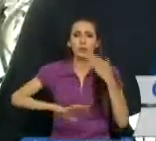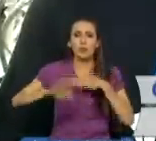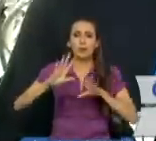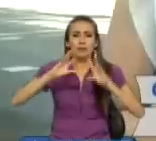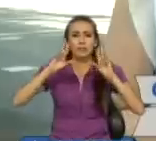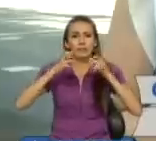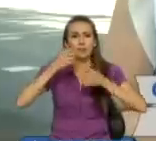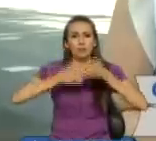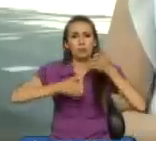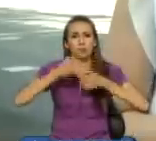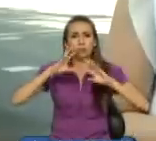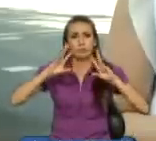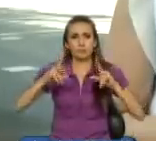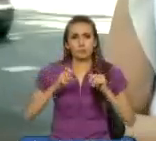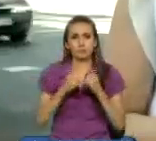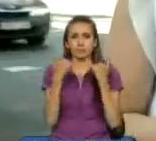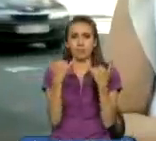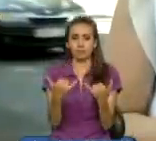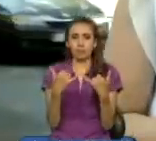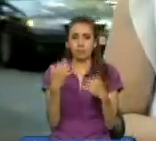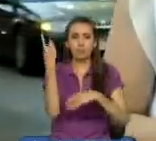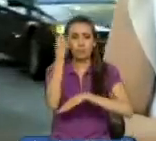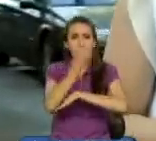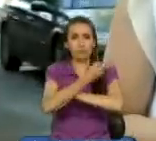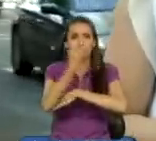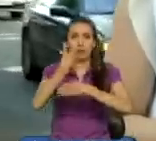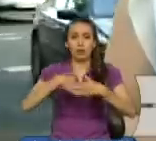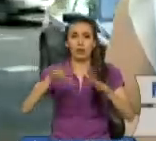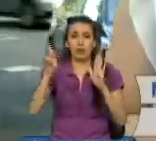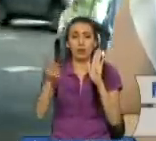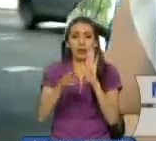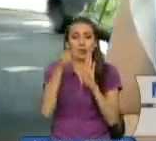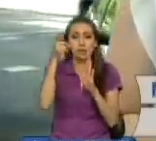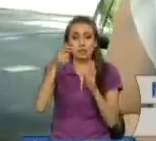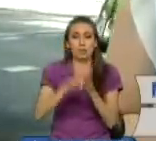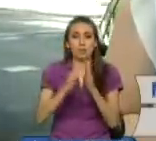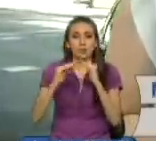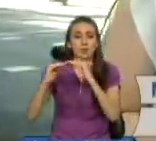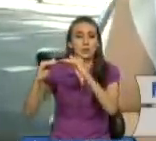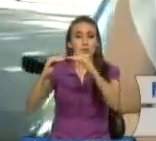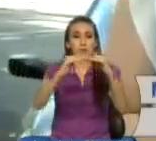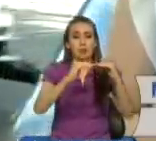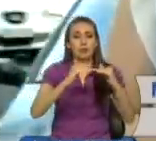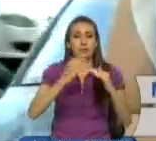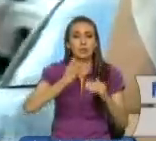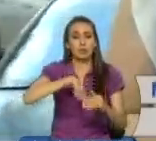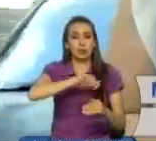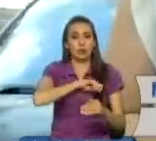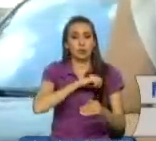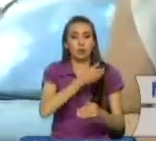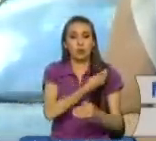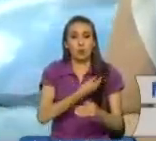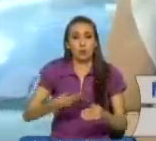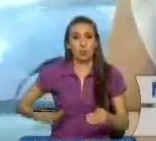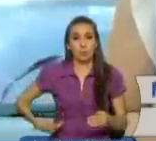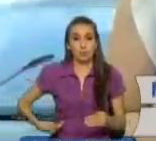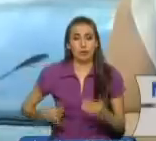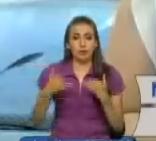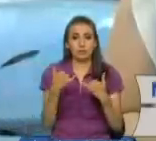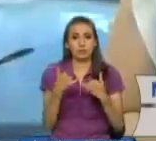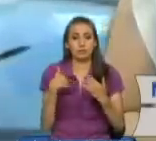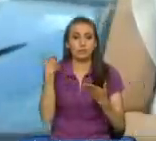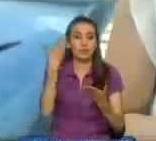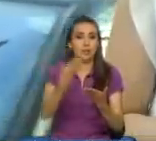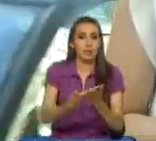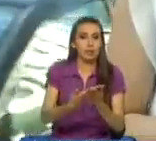corrupción Aunque hoy no es un día cualquiera Ya que es la primera vez en la historia de la Democracia española que un presidente del gobierno activo tiene